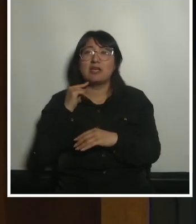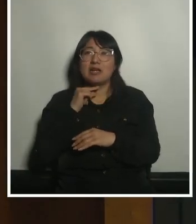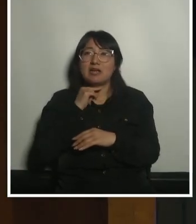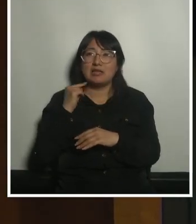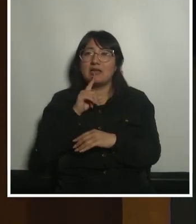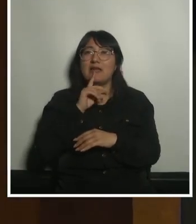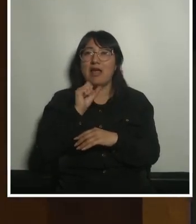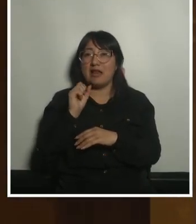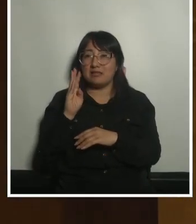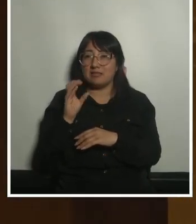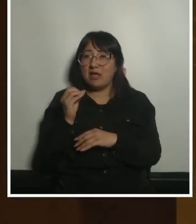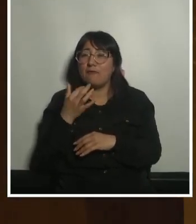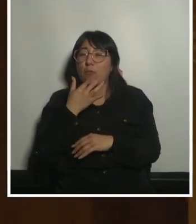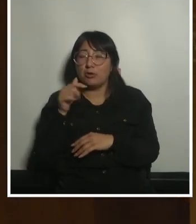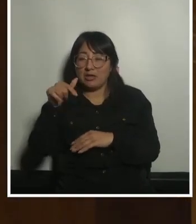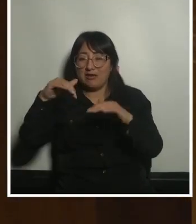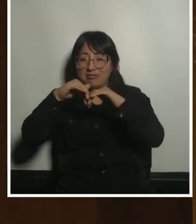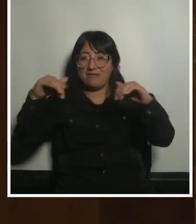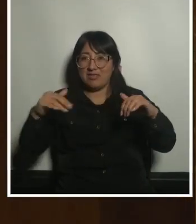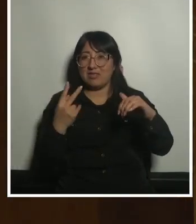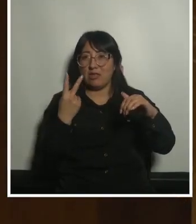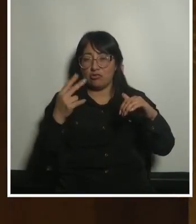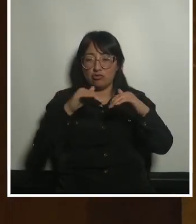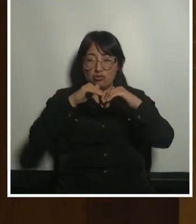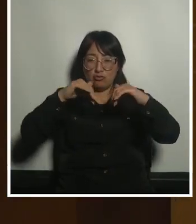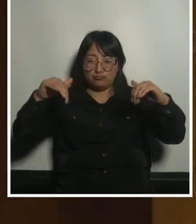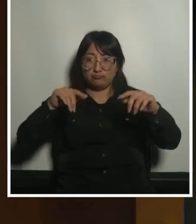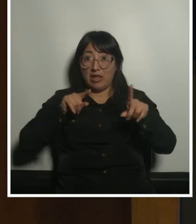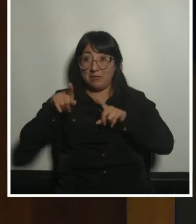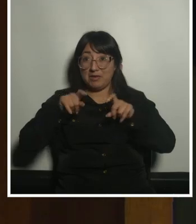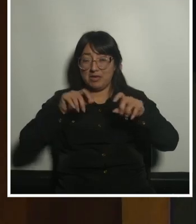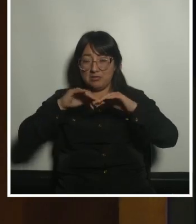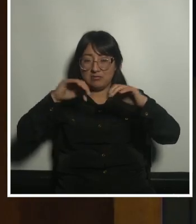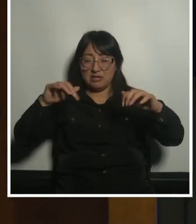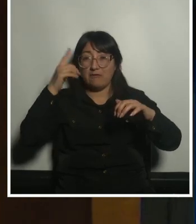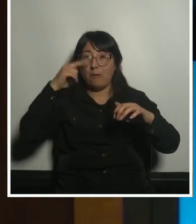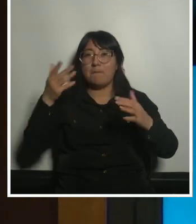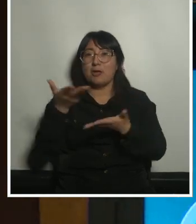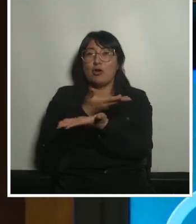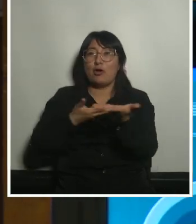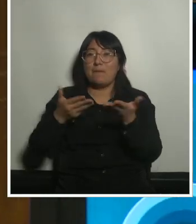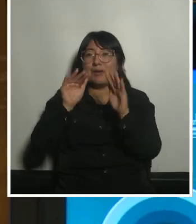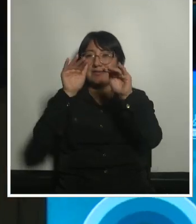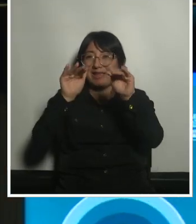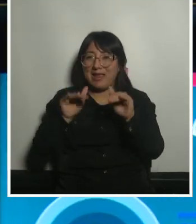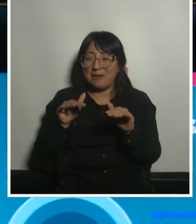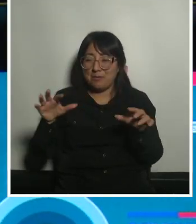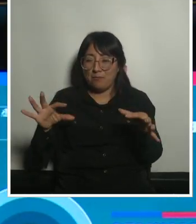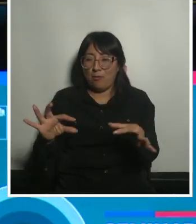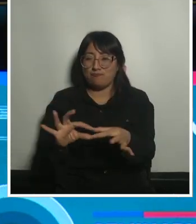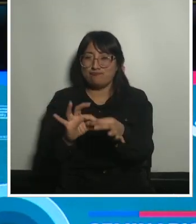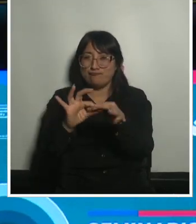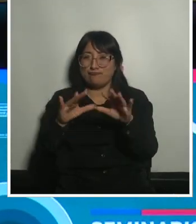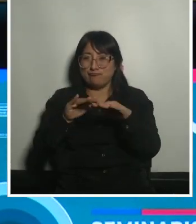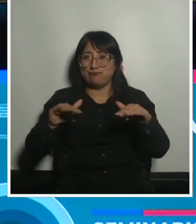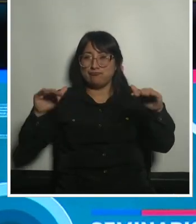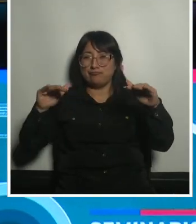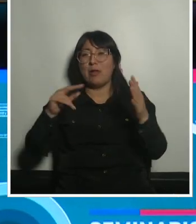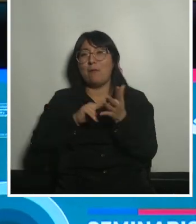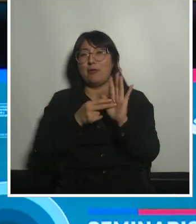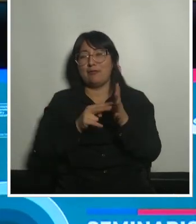porque justamente la bahía está dividida en dos administrativamente, pero comparten el mismo sistema y diríamos el mismo